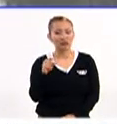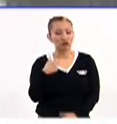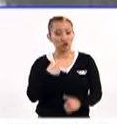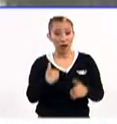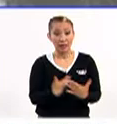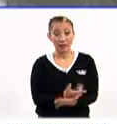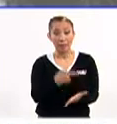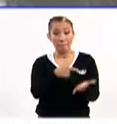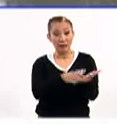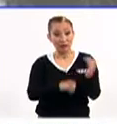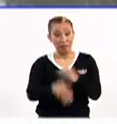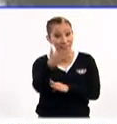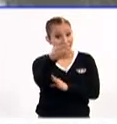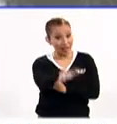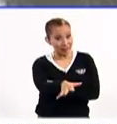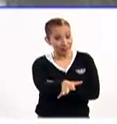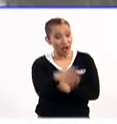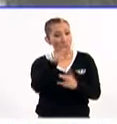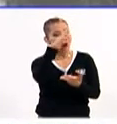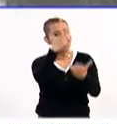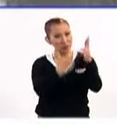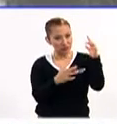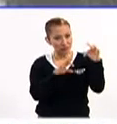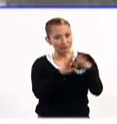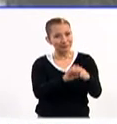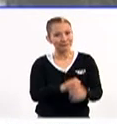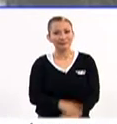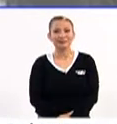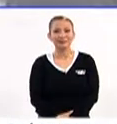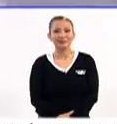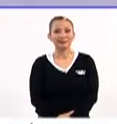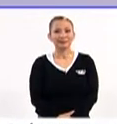Yo nací en 1910, con la Revolución.